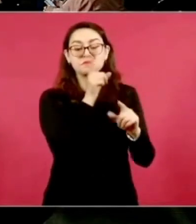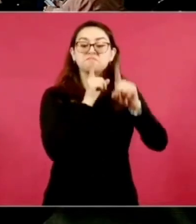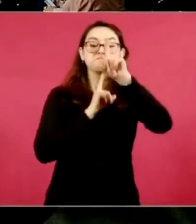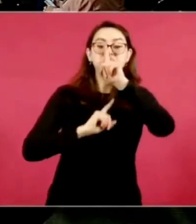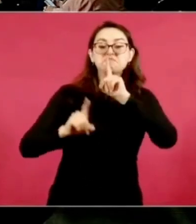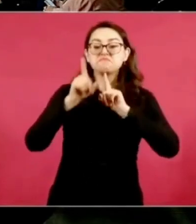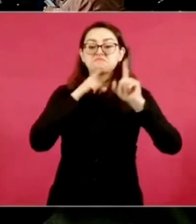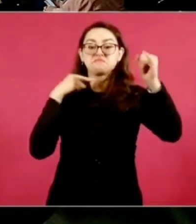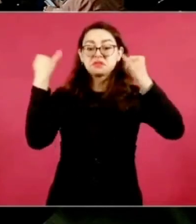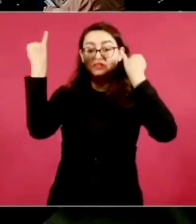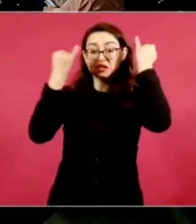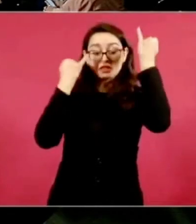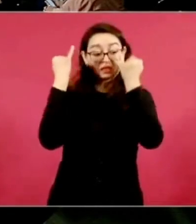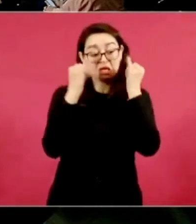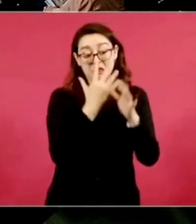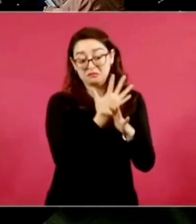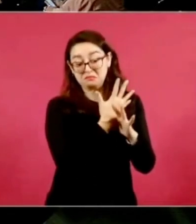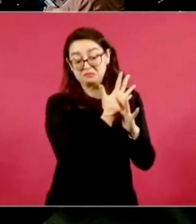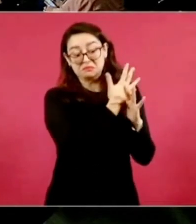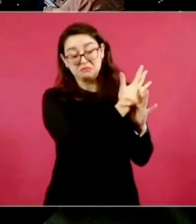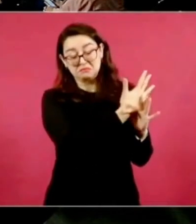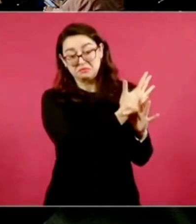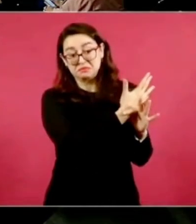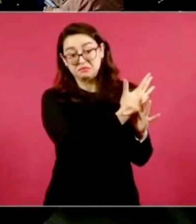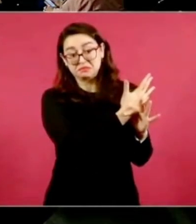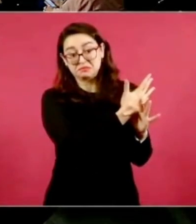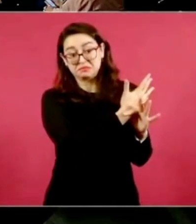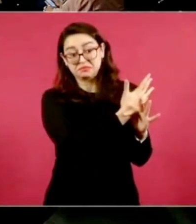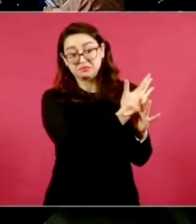calumniadores y mercenarios,